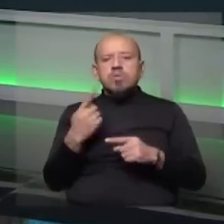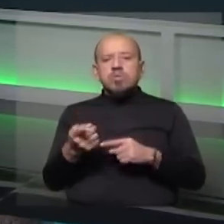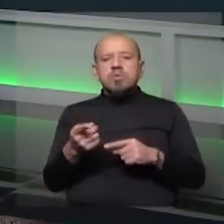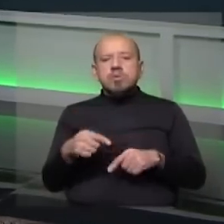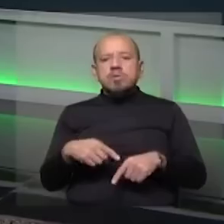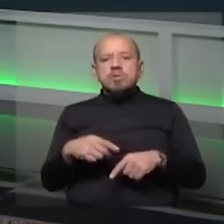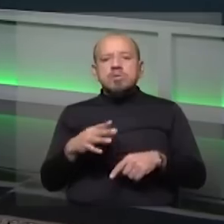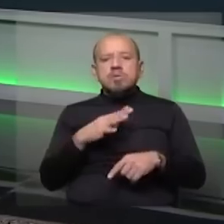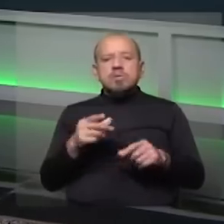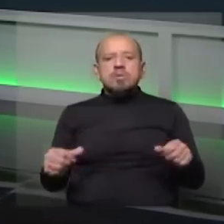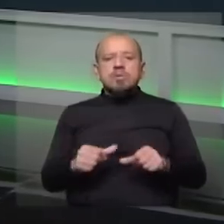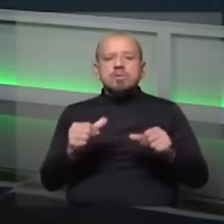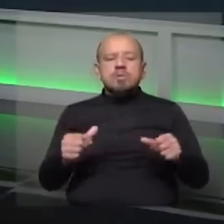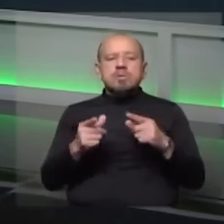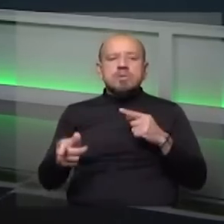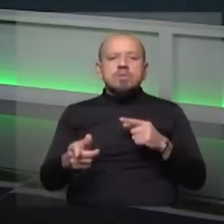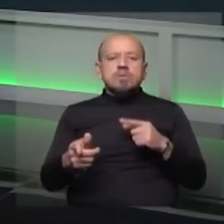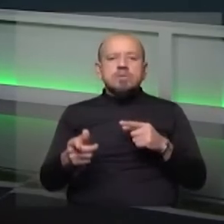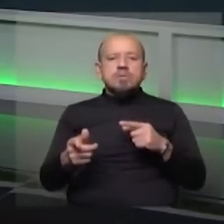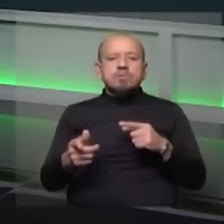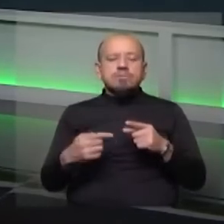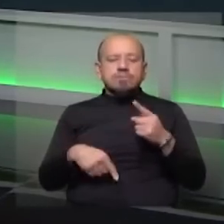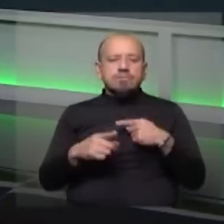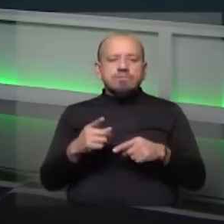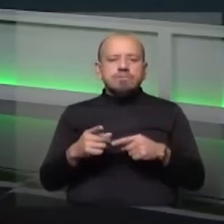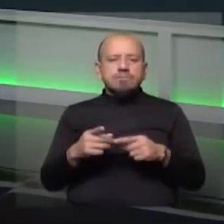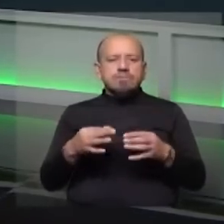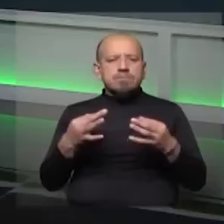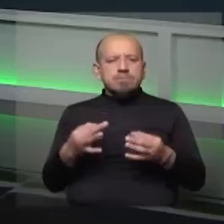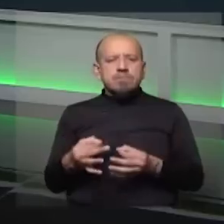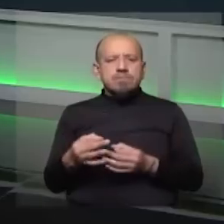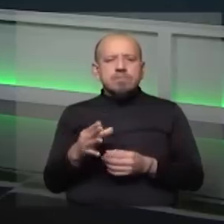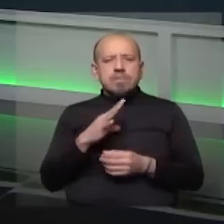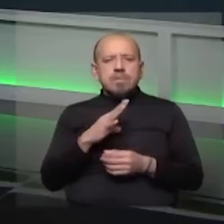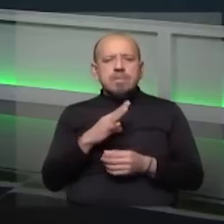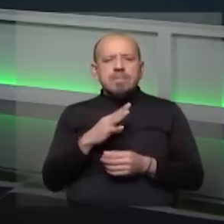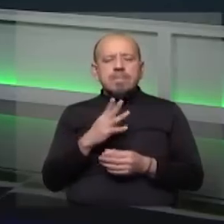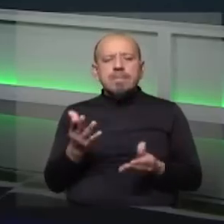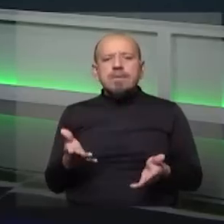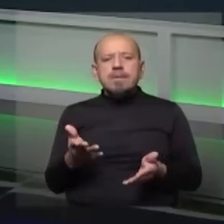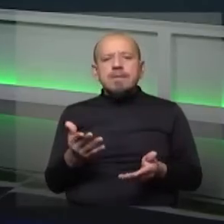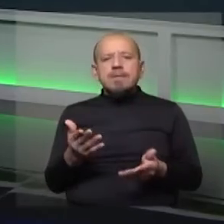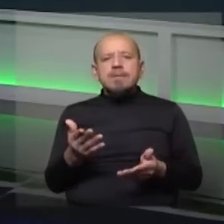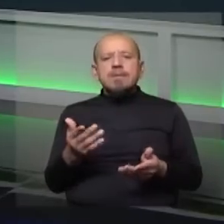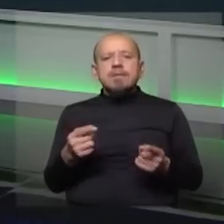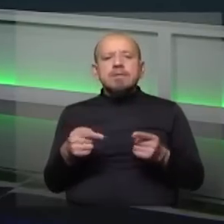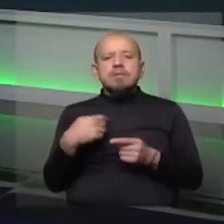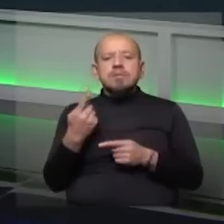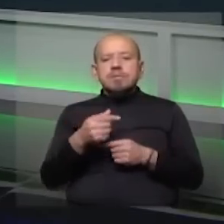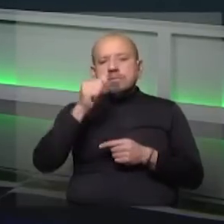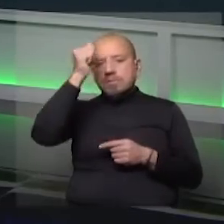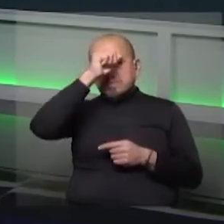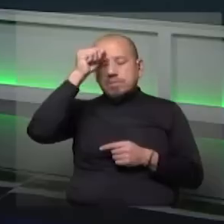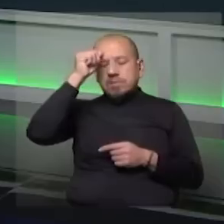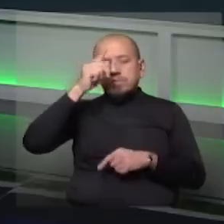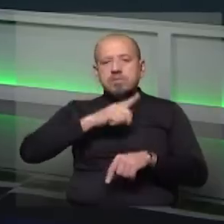de cosas se llevaron a cabo los últimos actos y lo cierto Es que hay una gran interrogante en lo que va a ocurrir el próximo domingo a